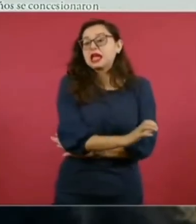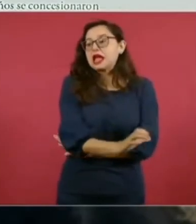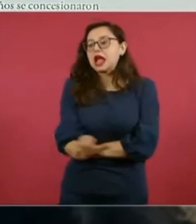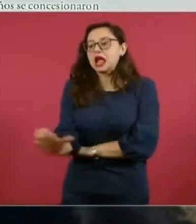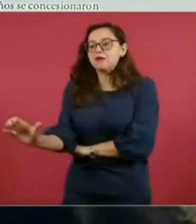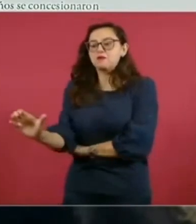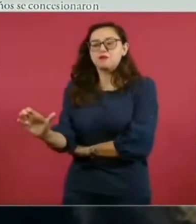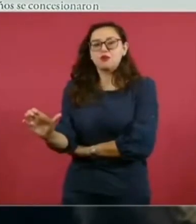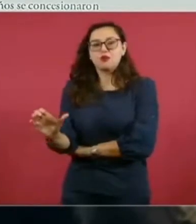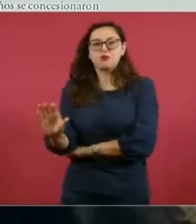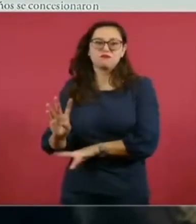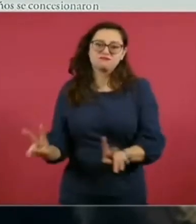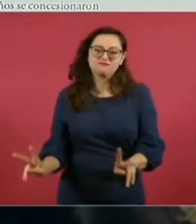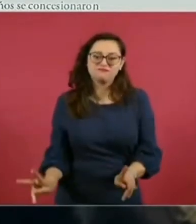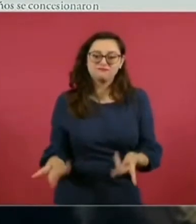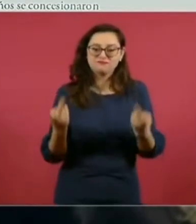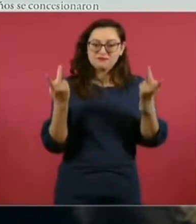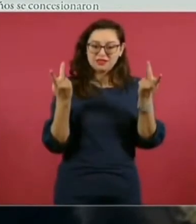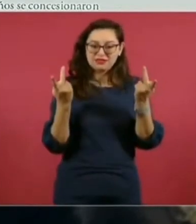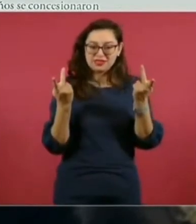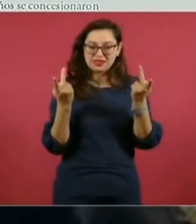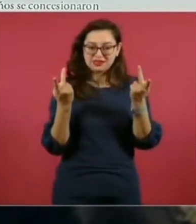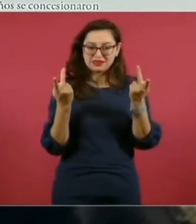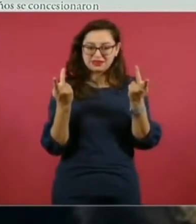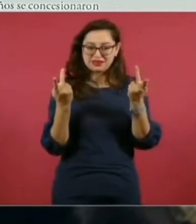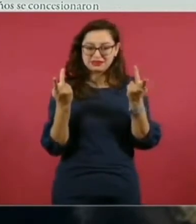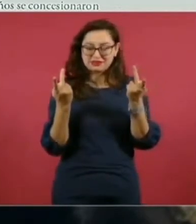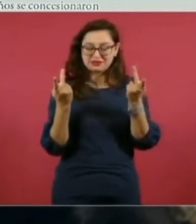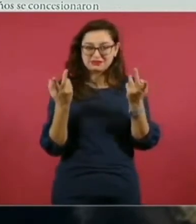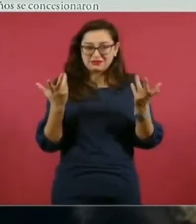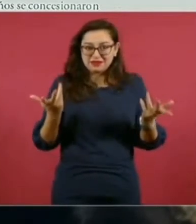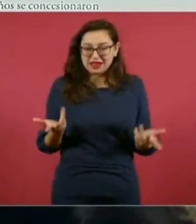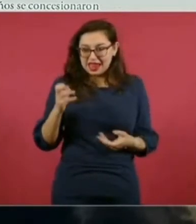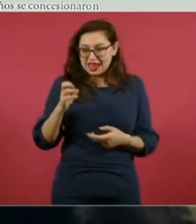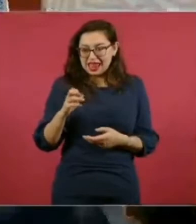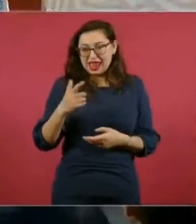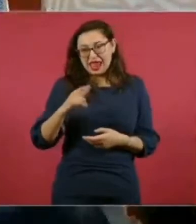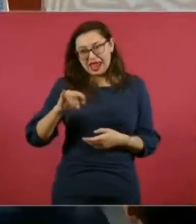Acabaron con la propiedad social, con la